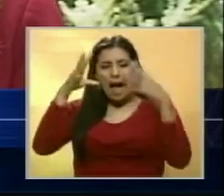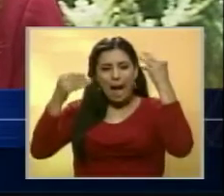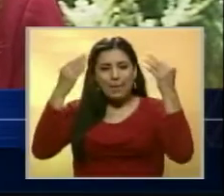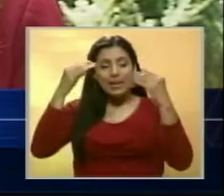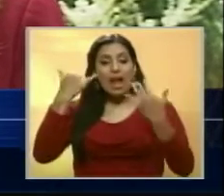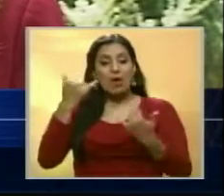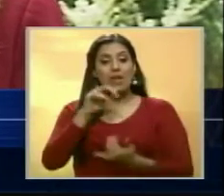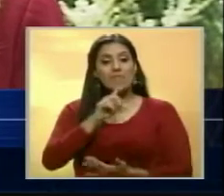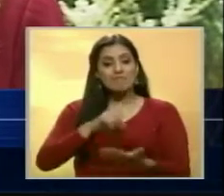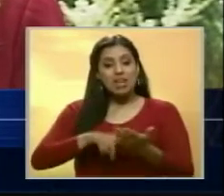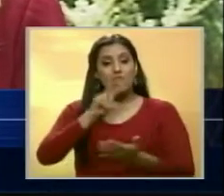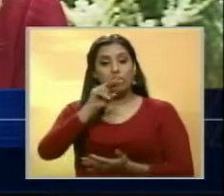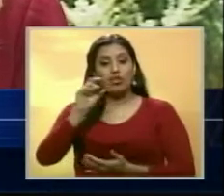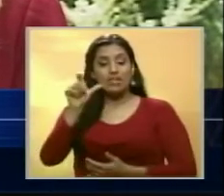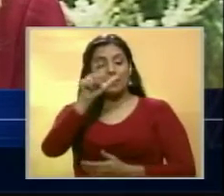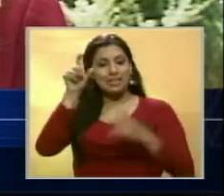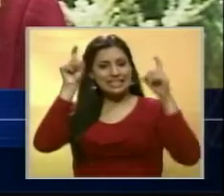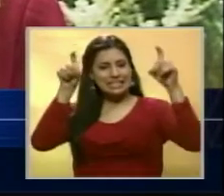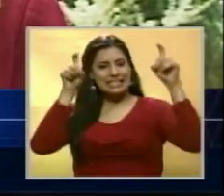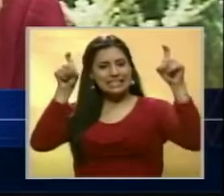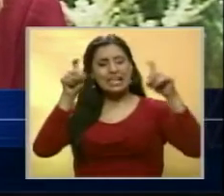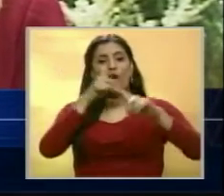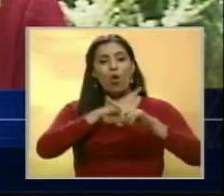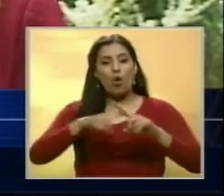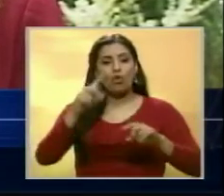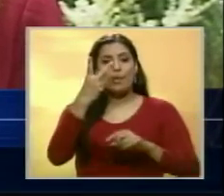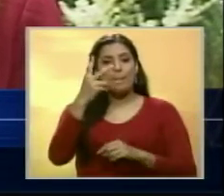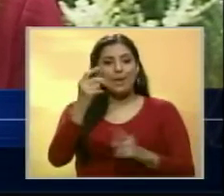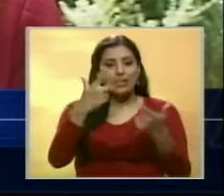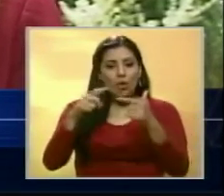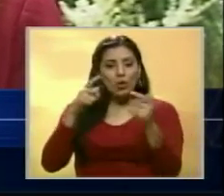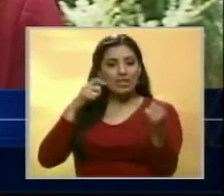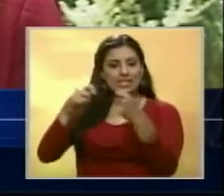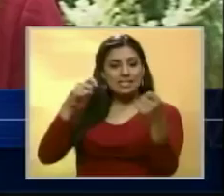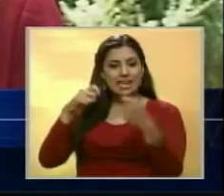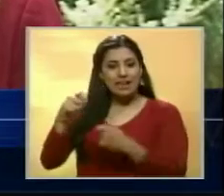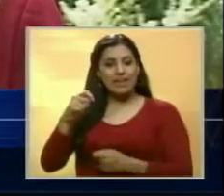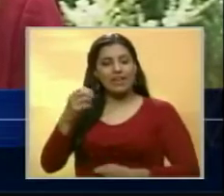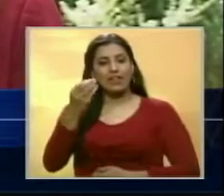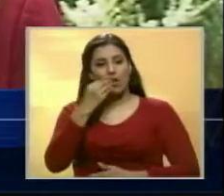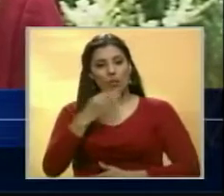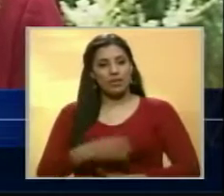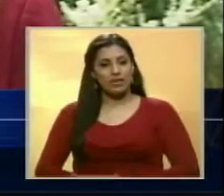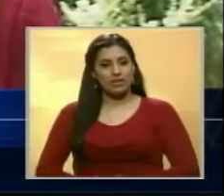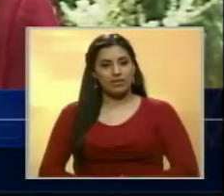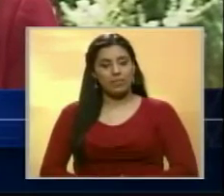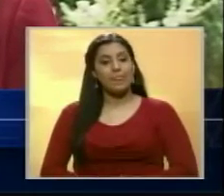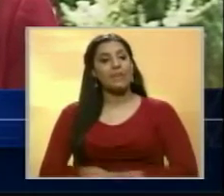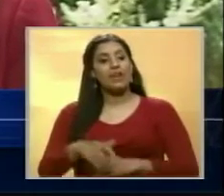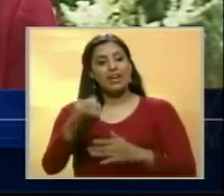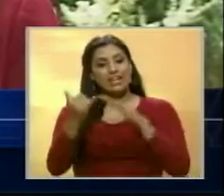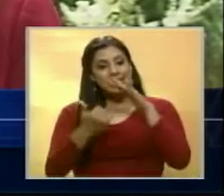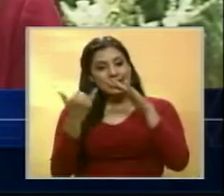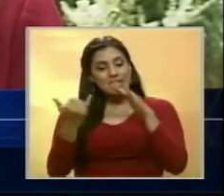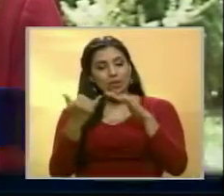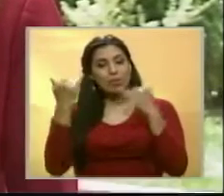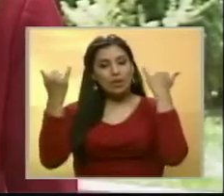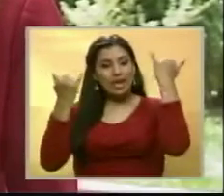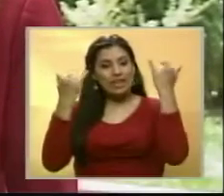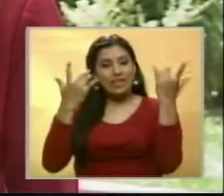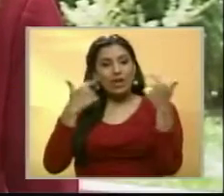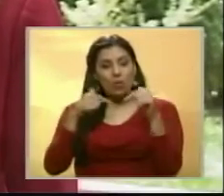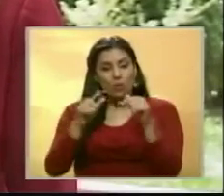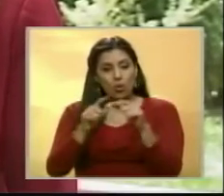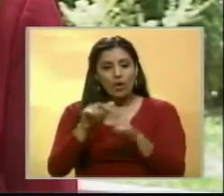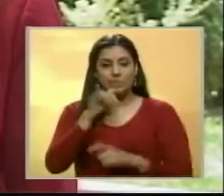con 1.200 instructores y crearán 20 tiendas para el suministro de insumos agrícolas. Desde el Instituto IDEA en Sartenejas,